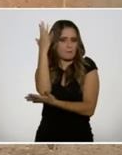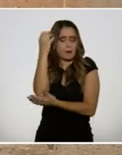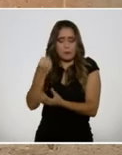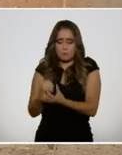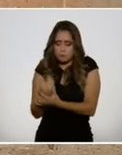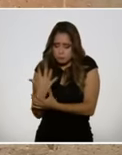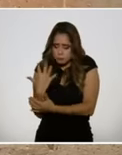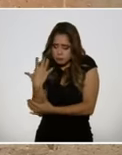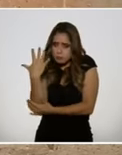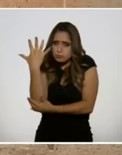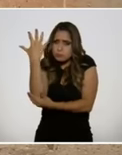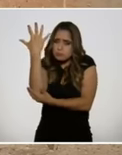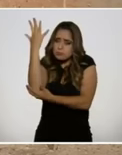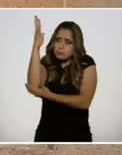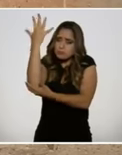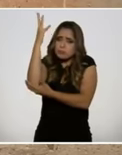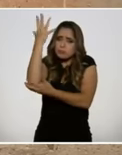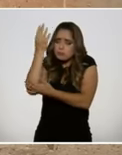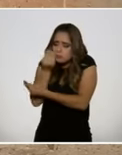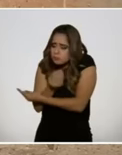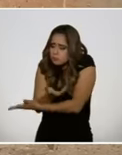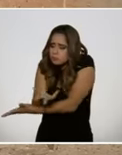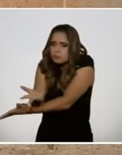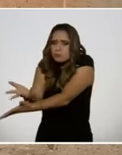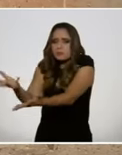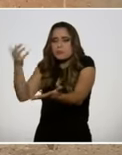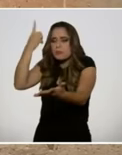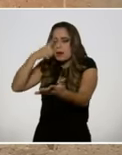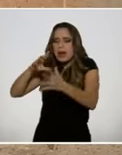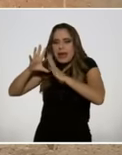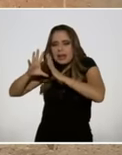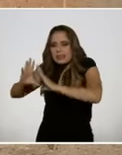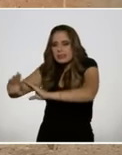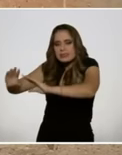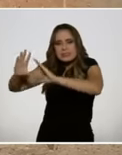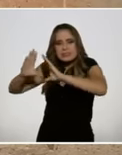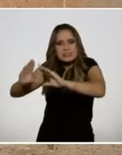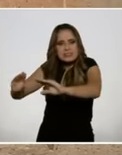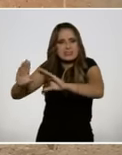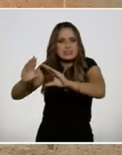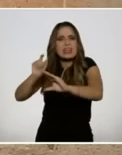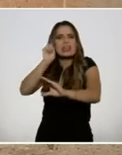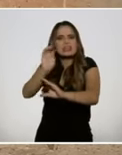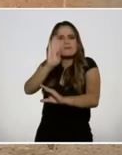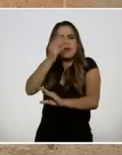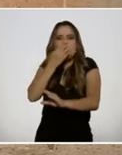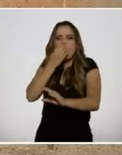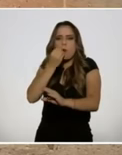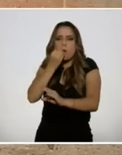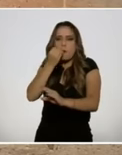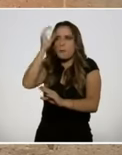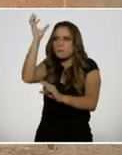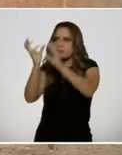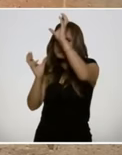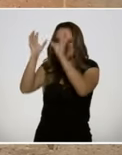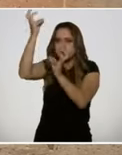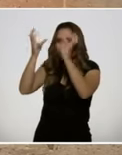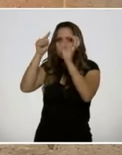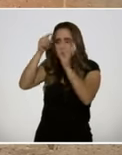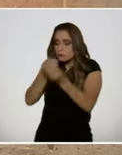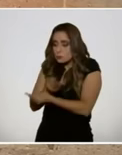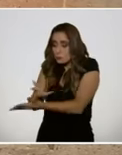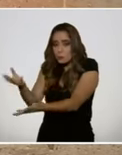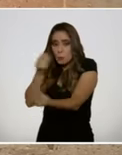tener, damos esa savia y ese alimento a esas generaciones, con el fin de que sean mejores